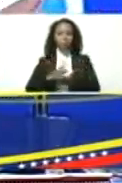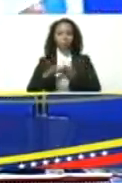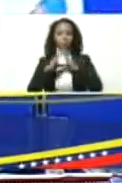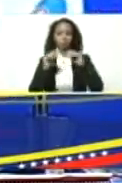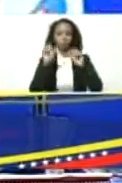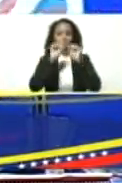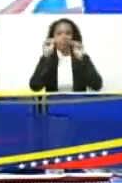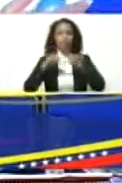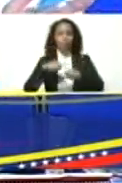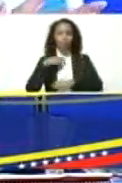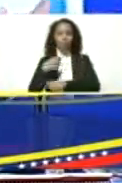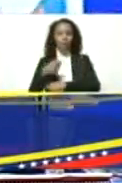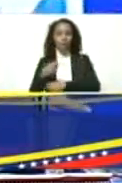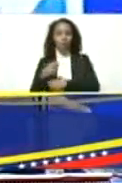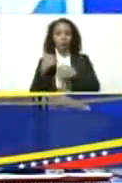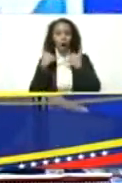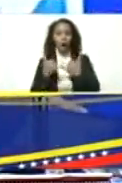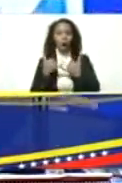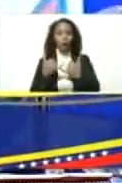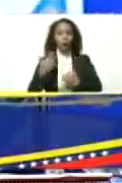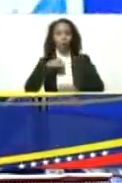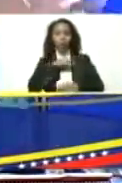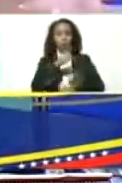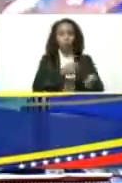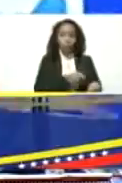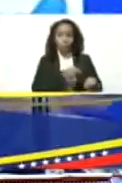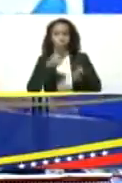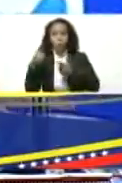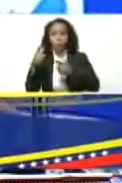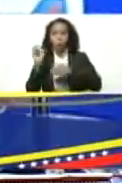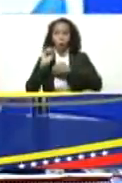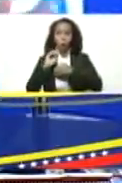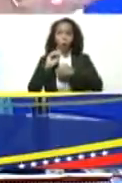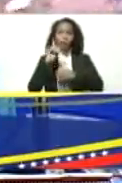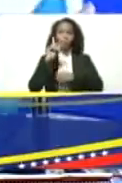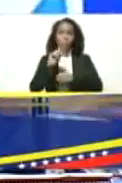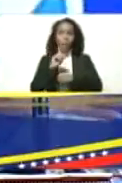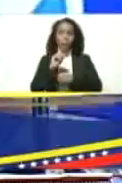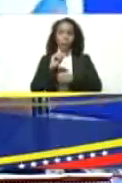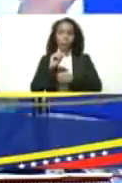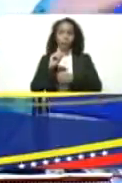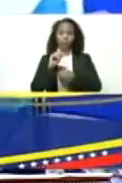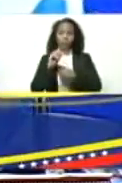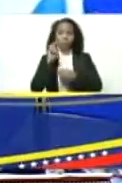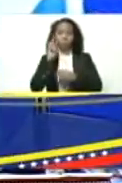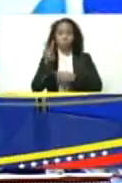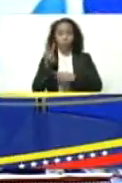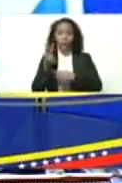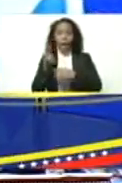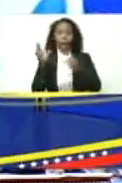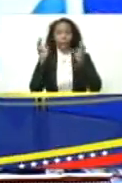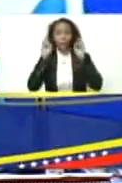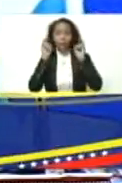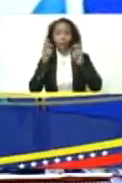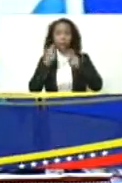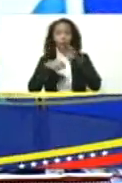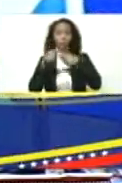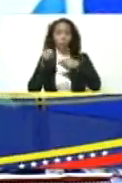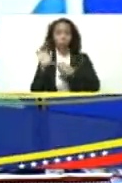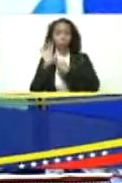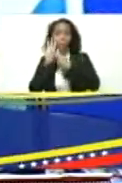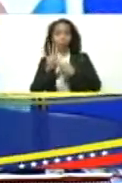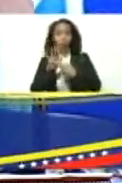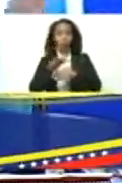sistema financiero. Ahora estamos mudándonos o abarcando también el sector del comercio, como lo ha señalado la